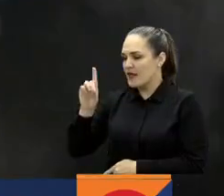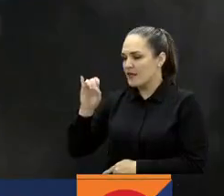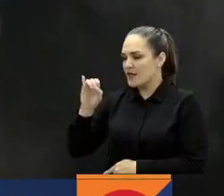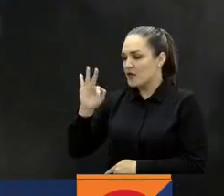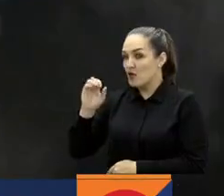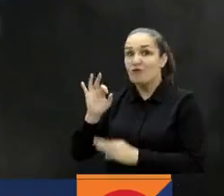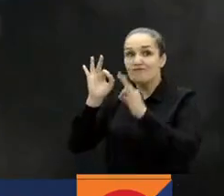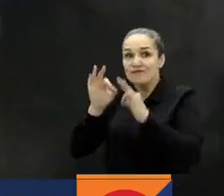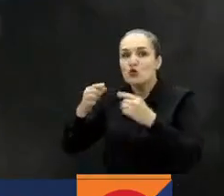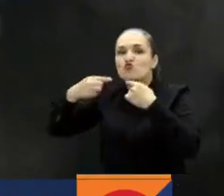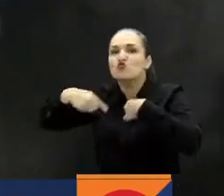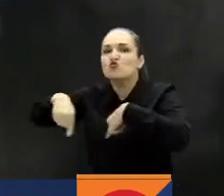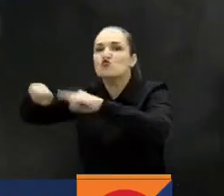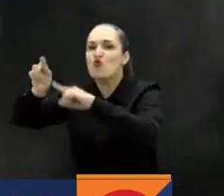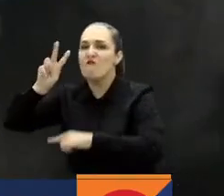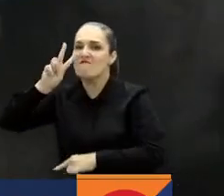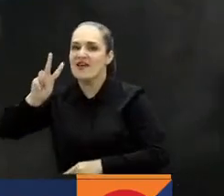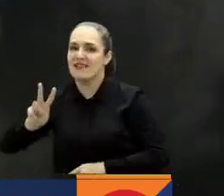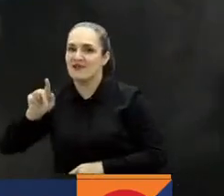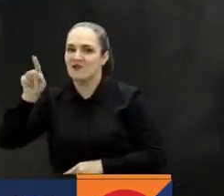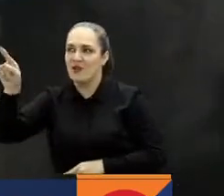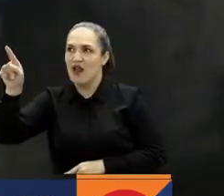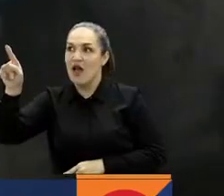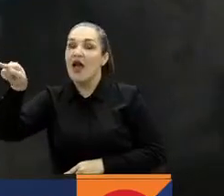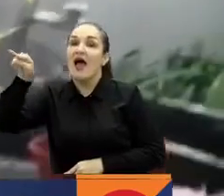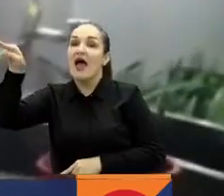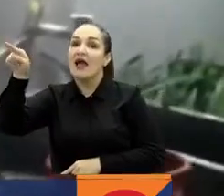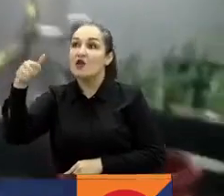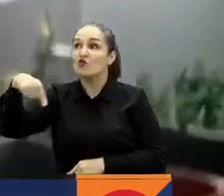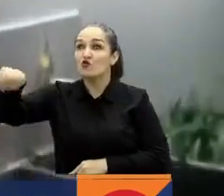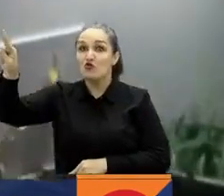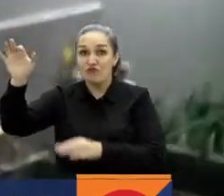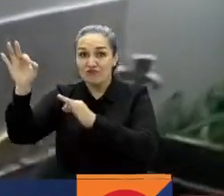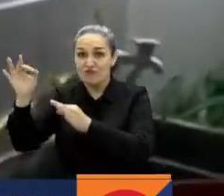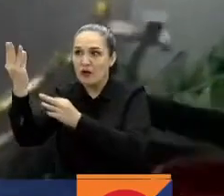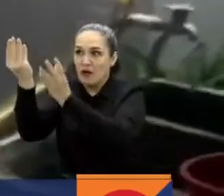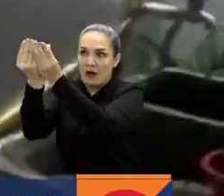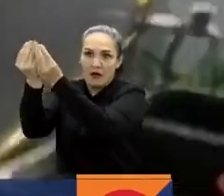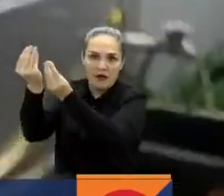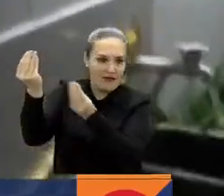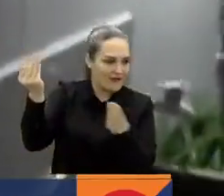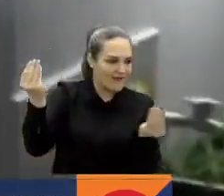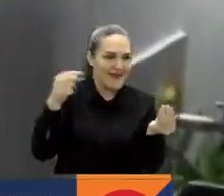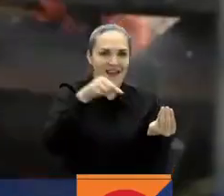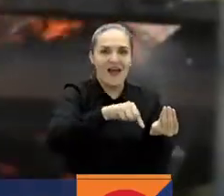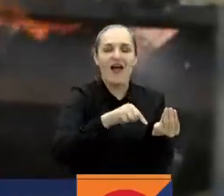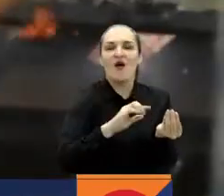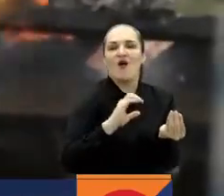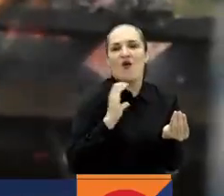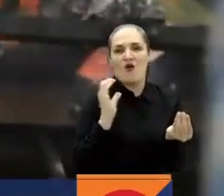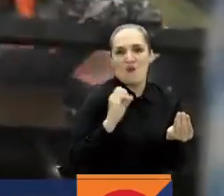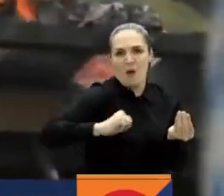y los expertos la consideran como un clan del Golfo de ese país. Sus acciones violentas